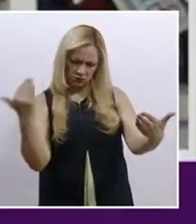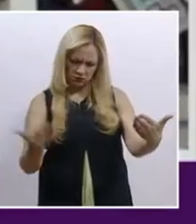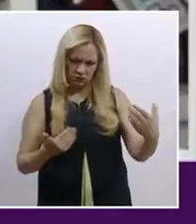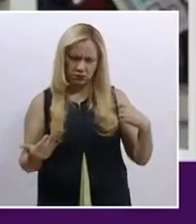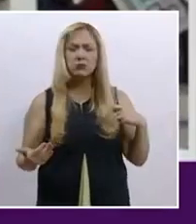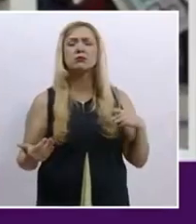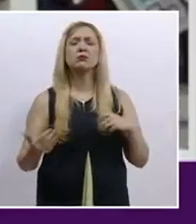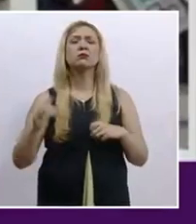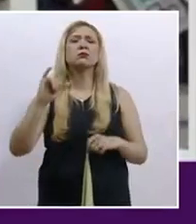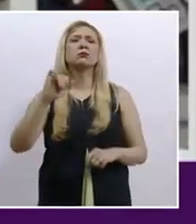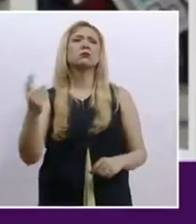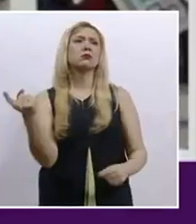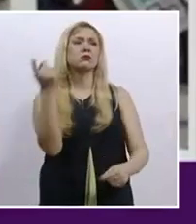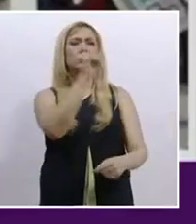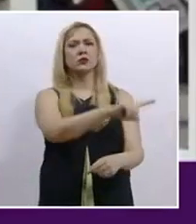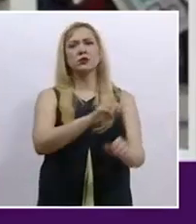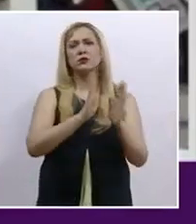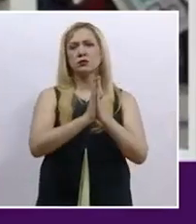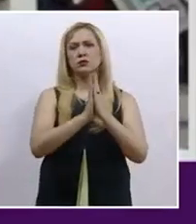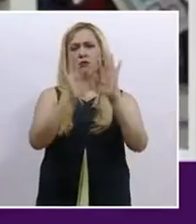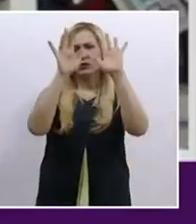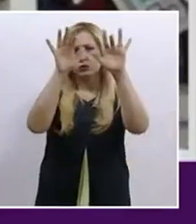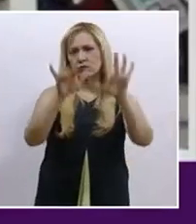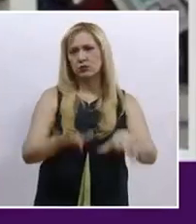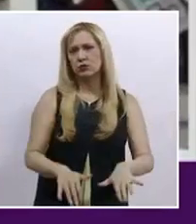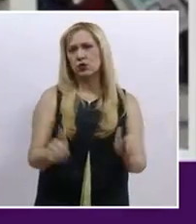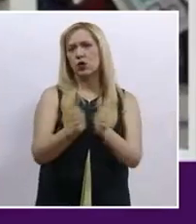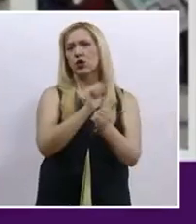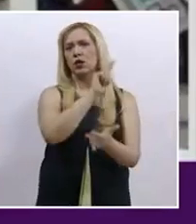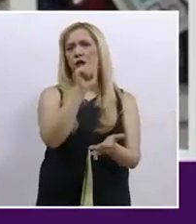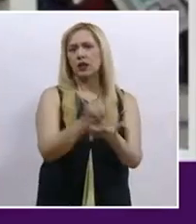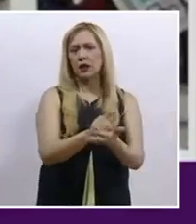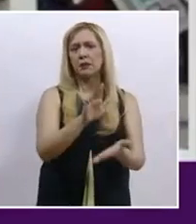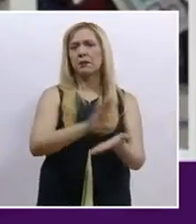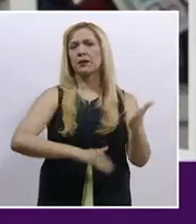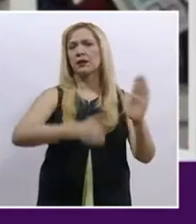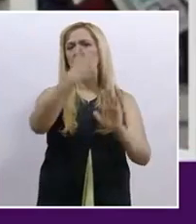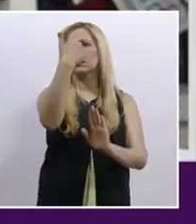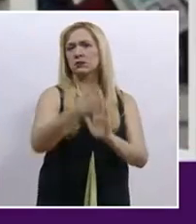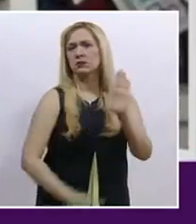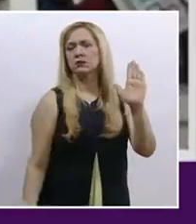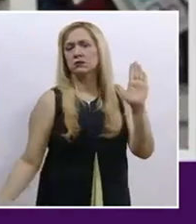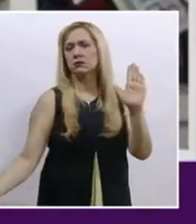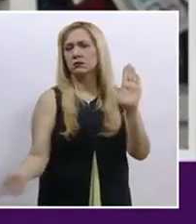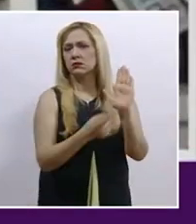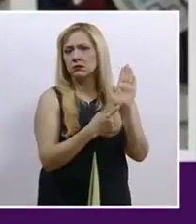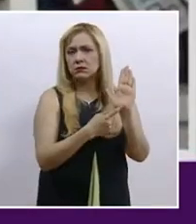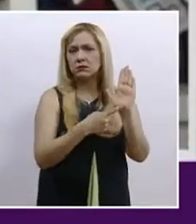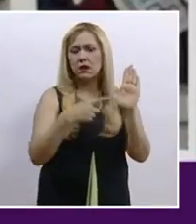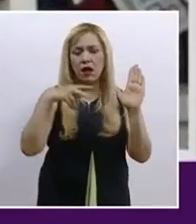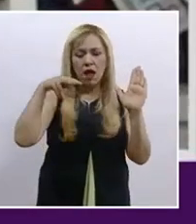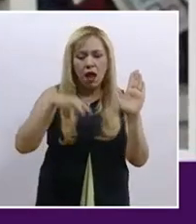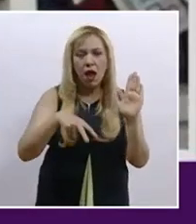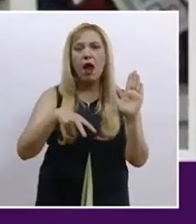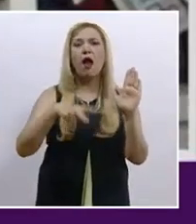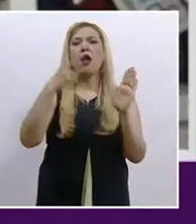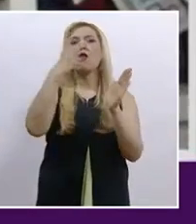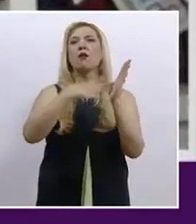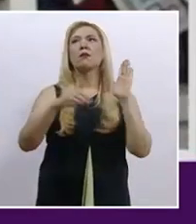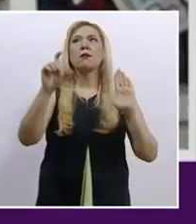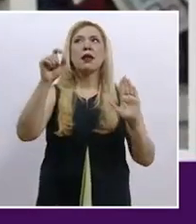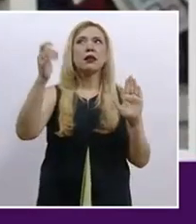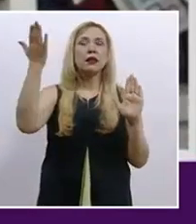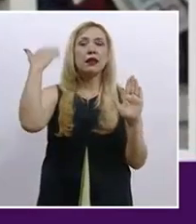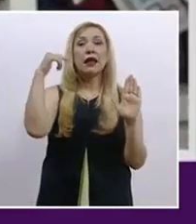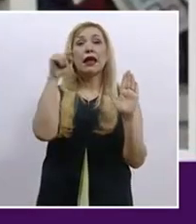ordenamiento administrativo, legal, jurídico o documento en el cual se encontraban en 2020